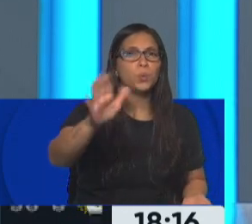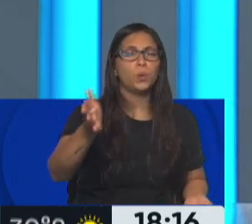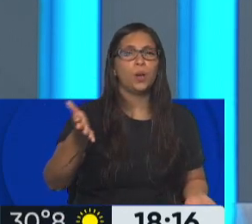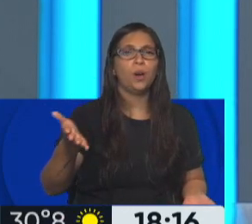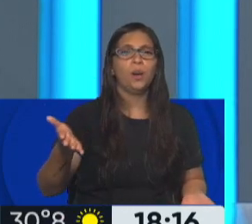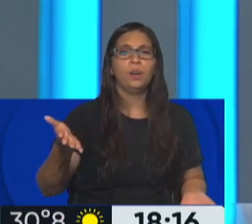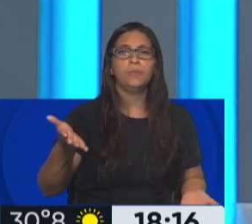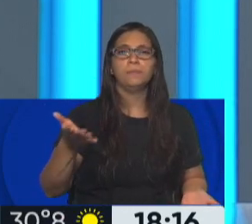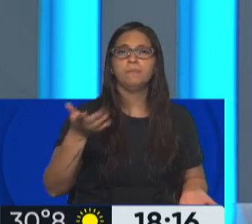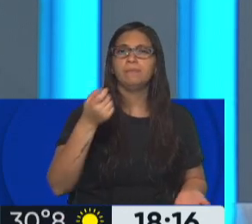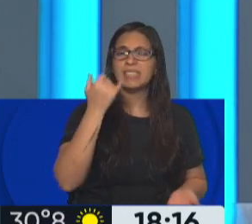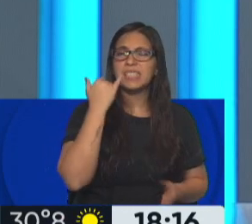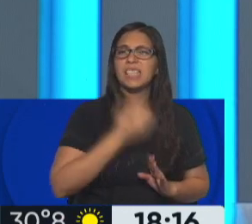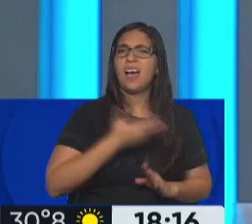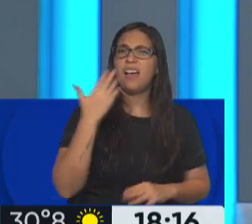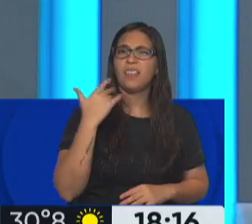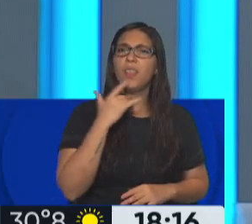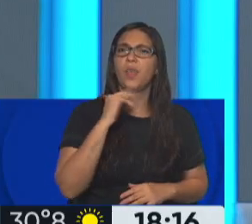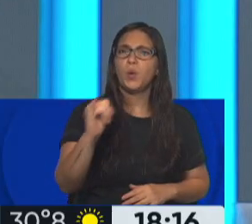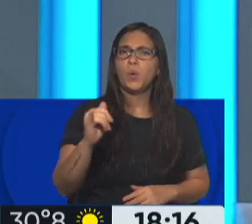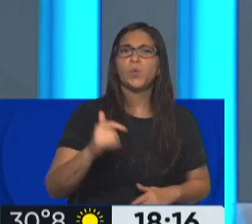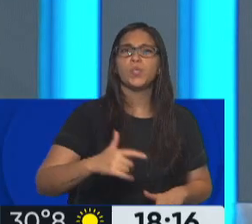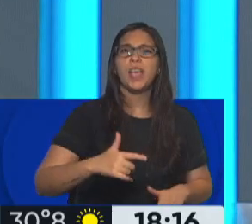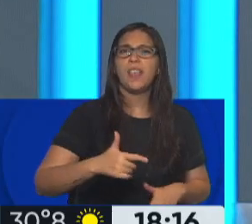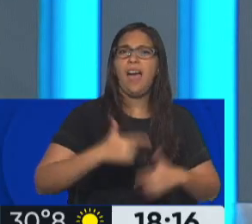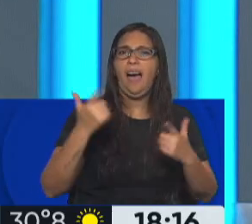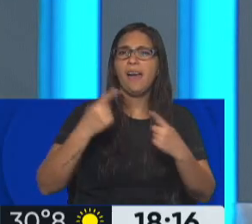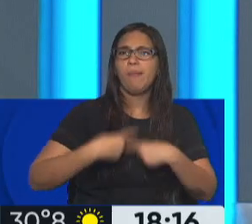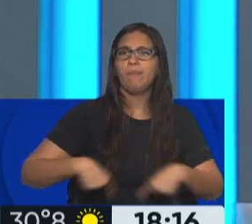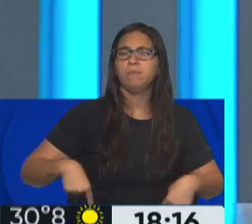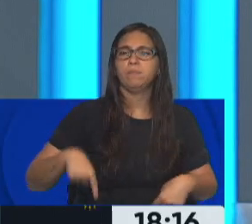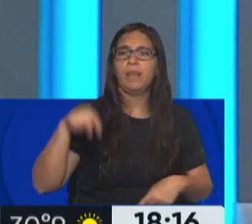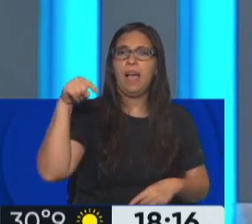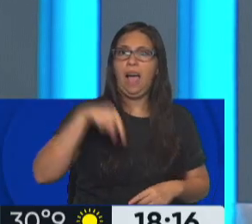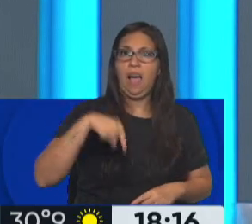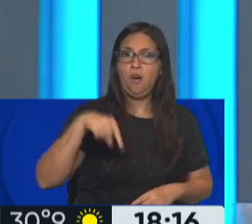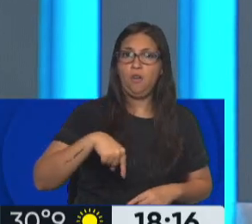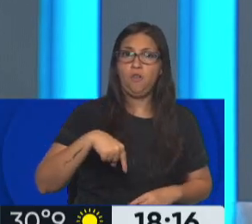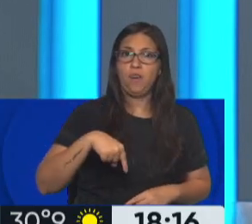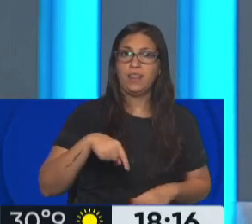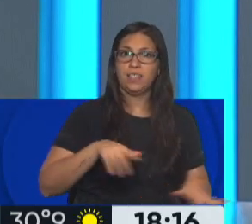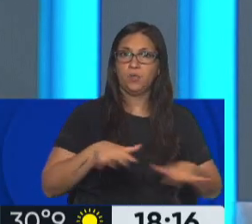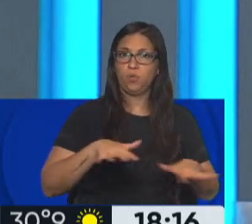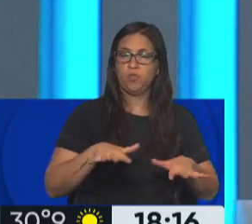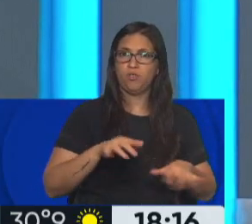más allá de las denuncias que ya venían, incluso las denuncias por armas químicas, el hecho de que se encuentren ahora las situaciones que se